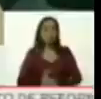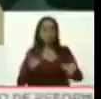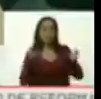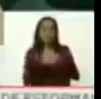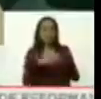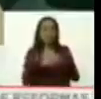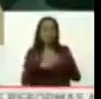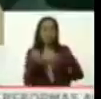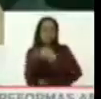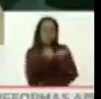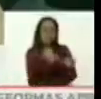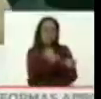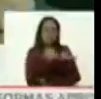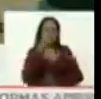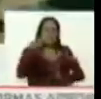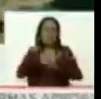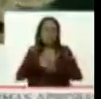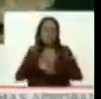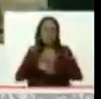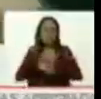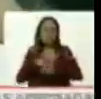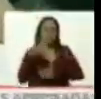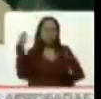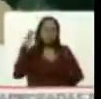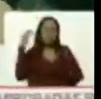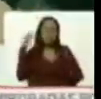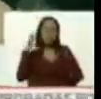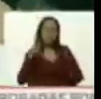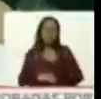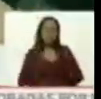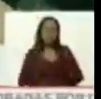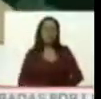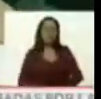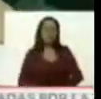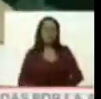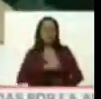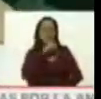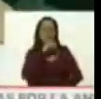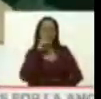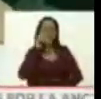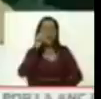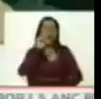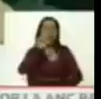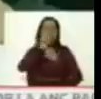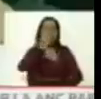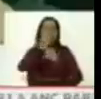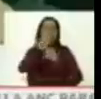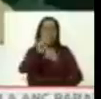partido de derecha del Atlántico colombiano, Aida Merlano,